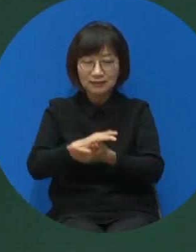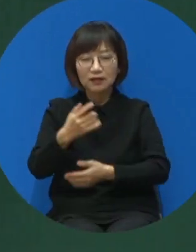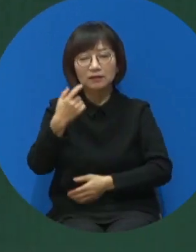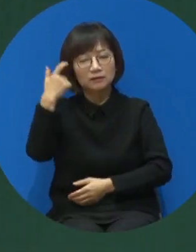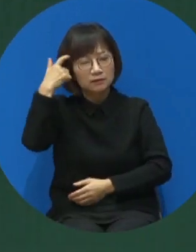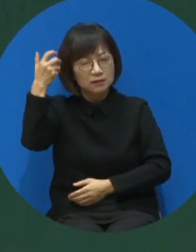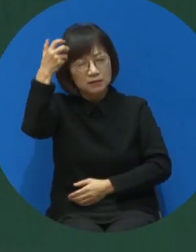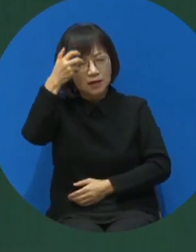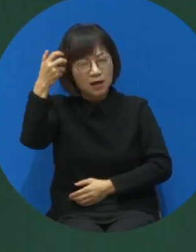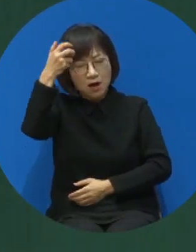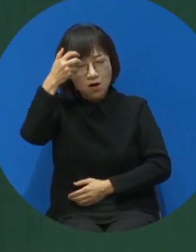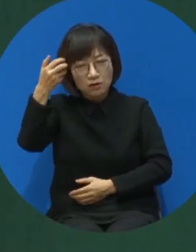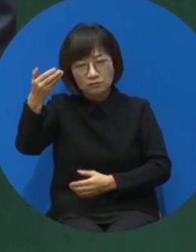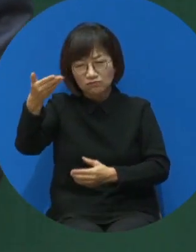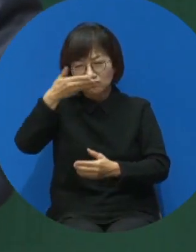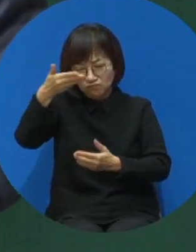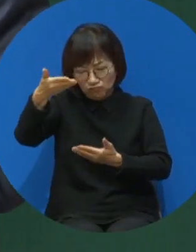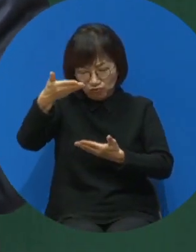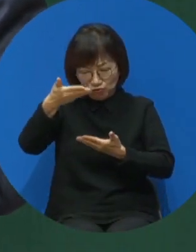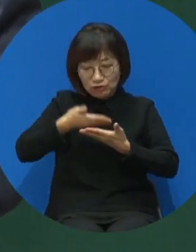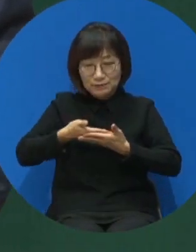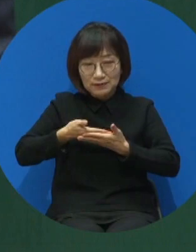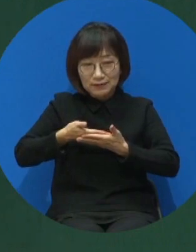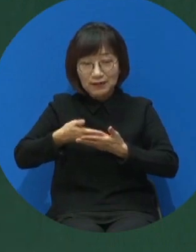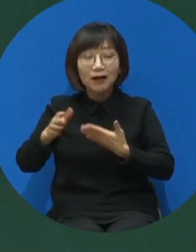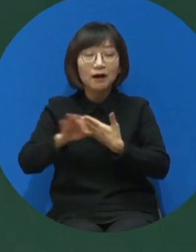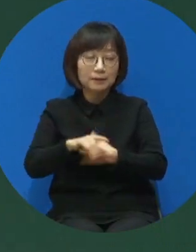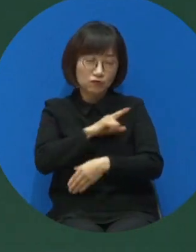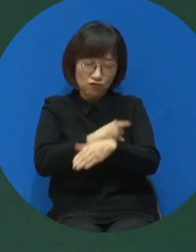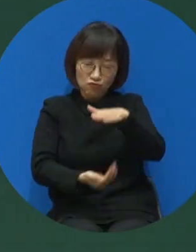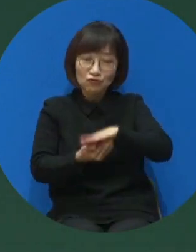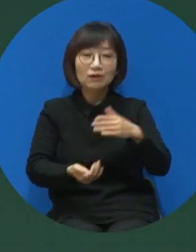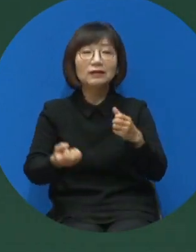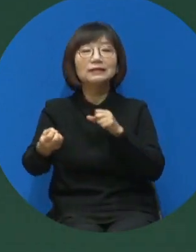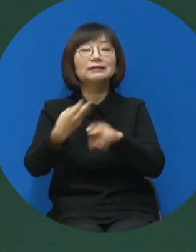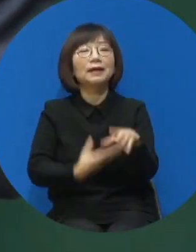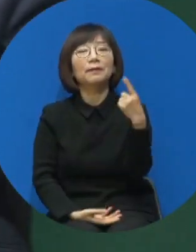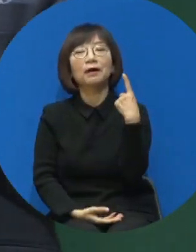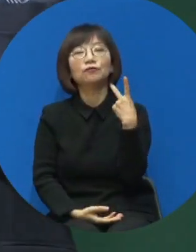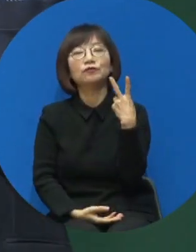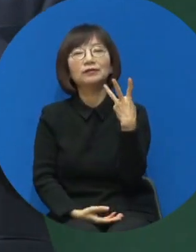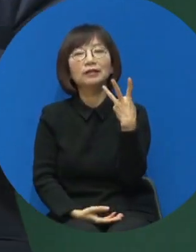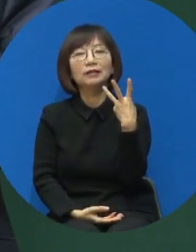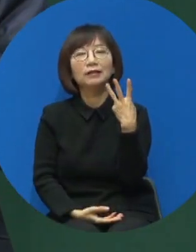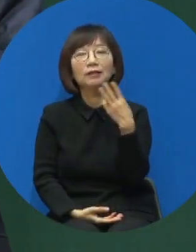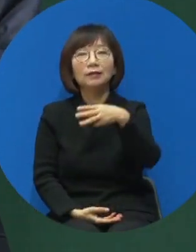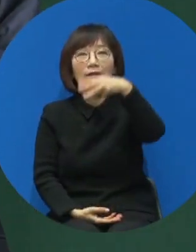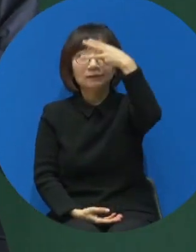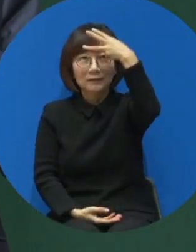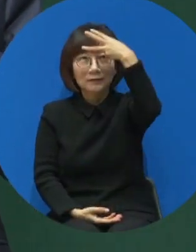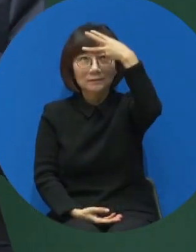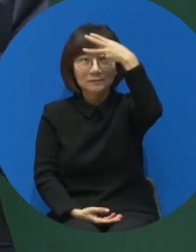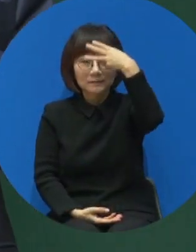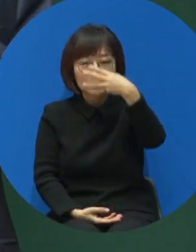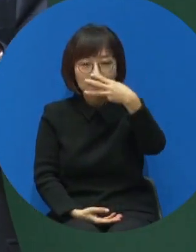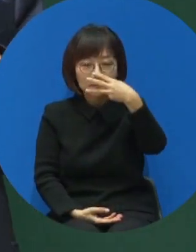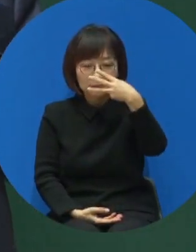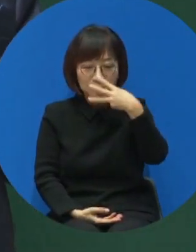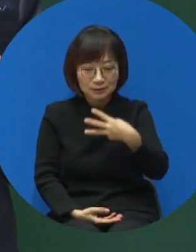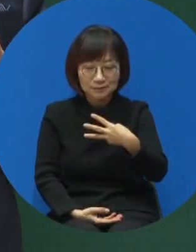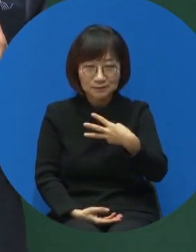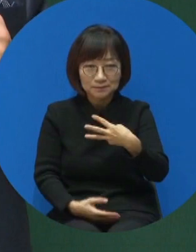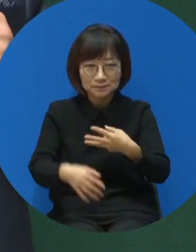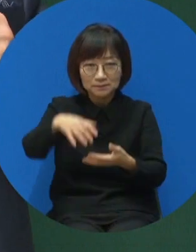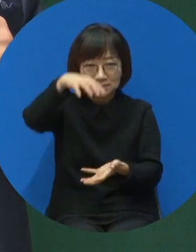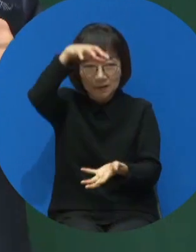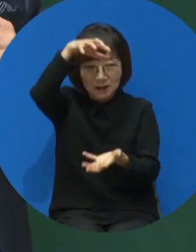turno cuando se lo lleva entonces vendrán tres respuestas que nunca antes ni después subieron hijo son